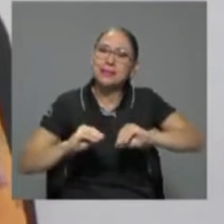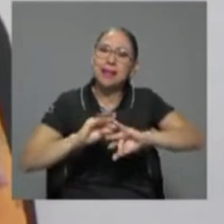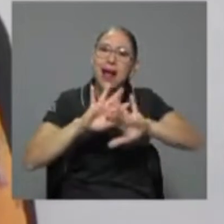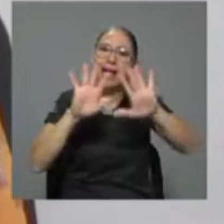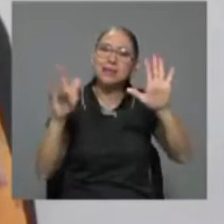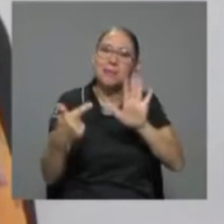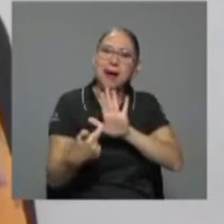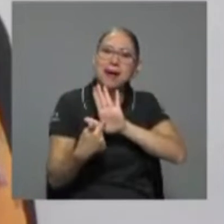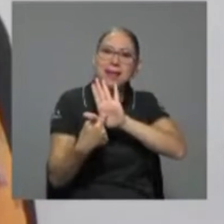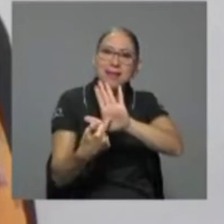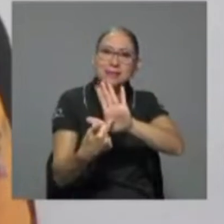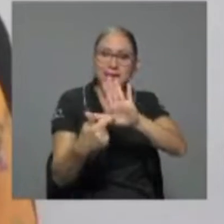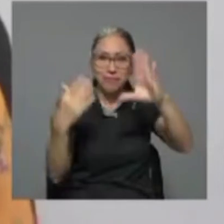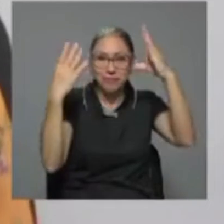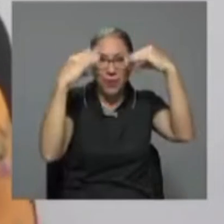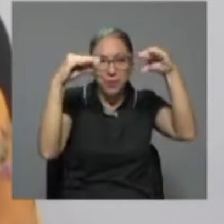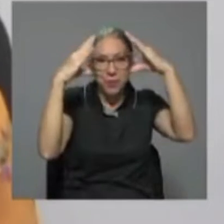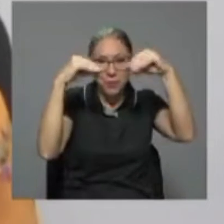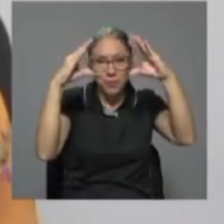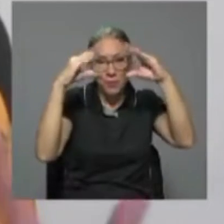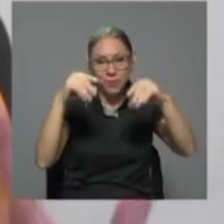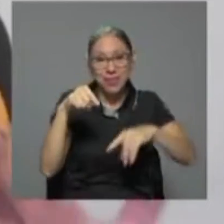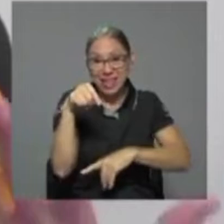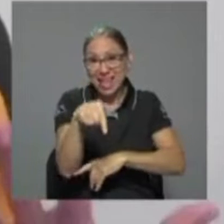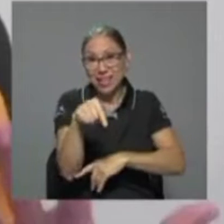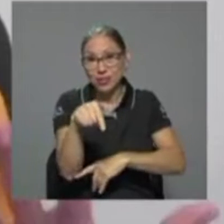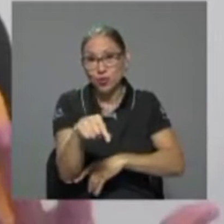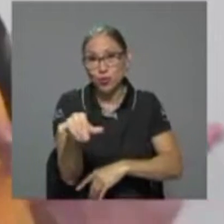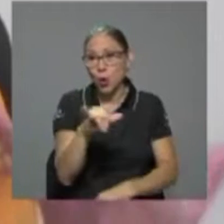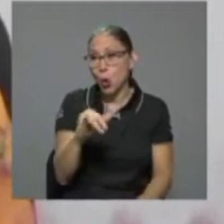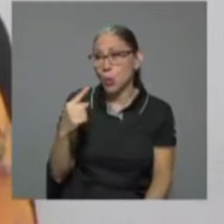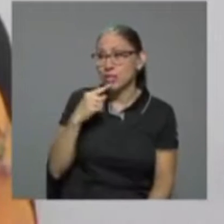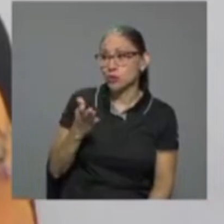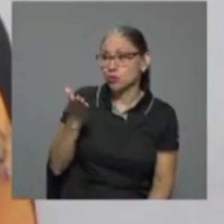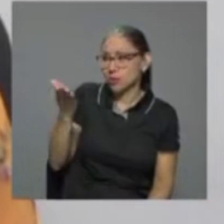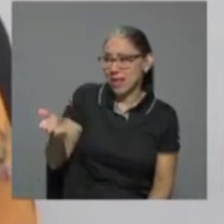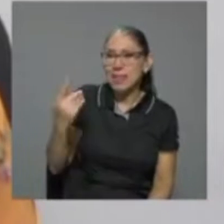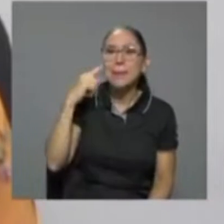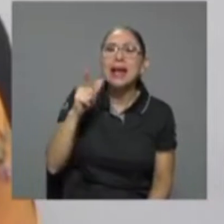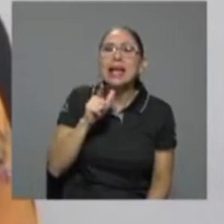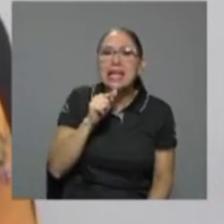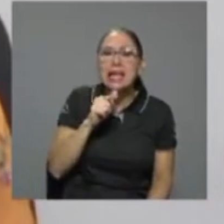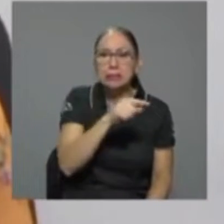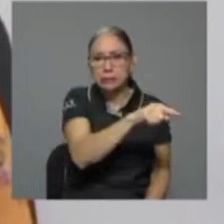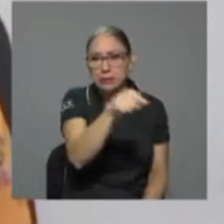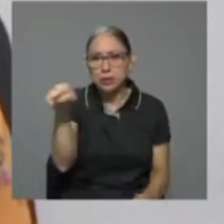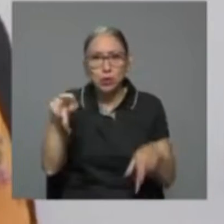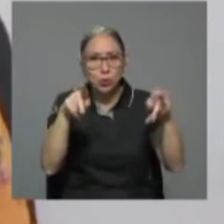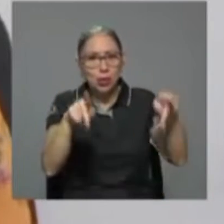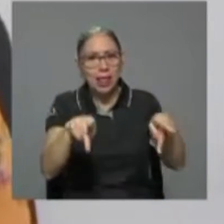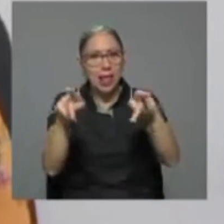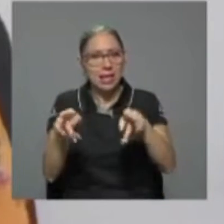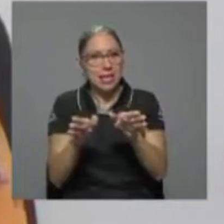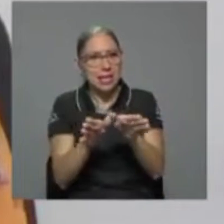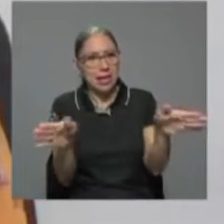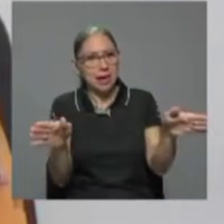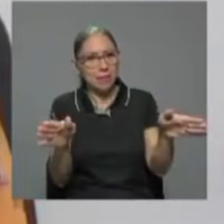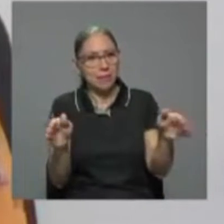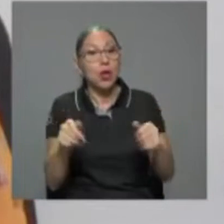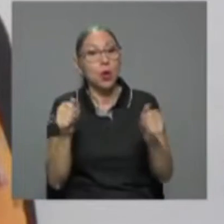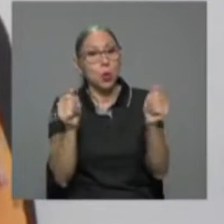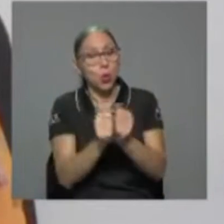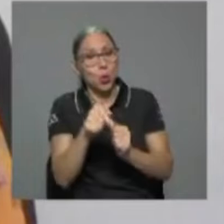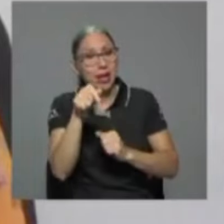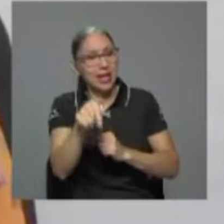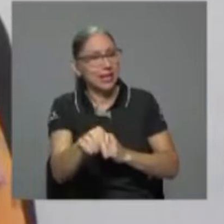de toda esta información que al fin y al cabo, como usted dice, es para la ciudadanía, ¿verdad? Es con base en la cual se